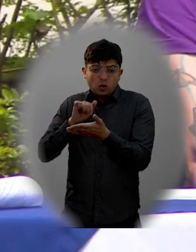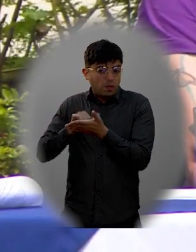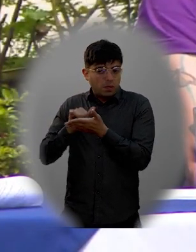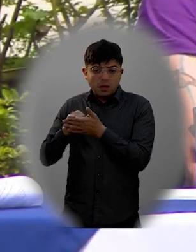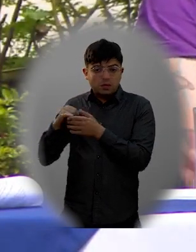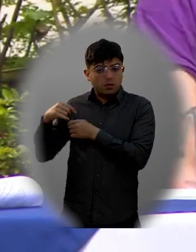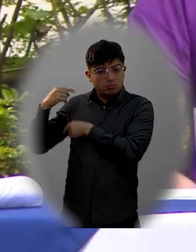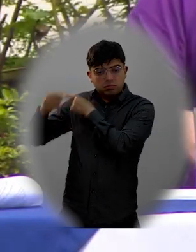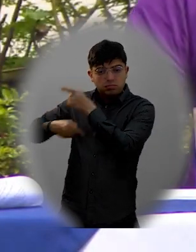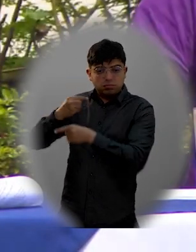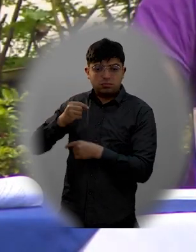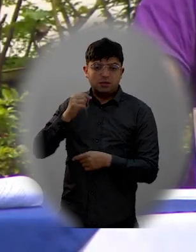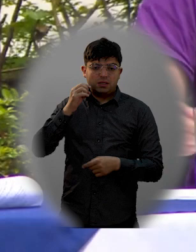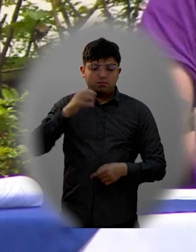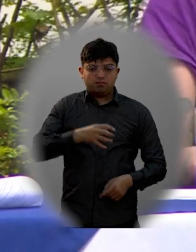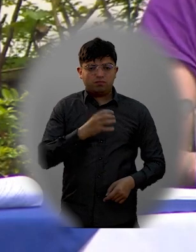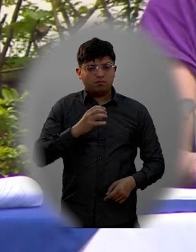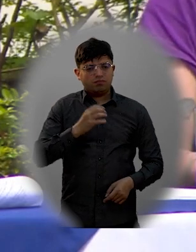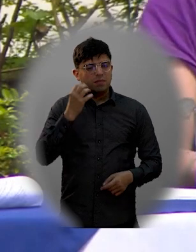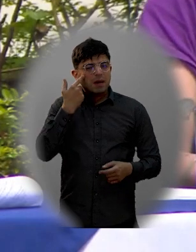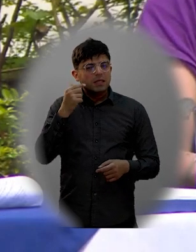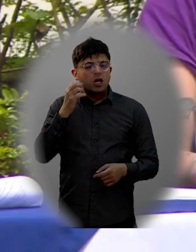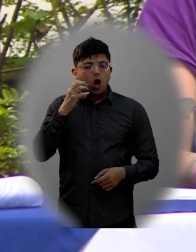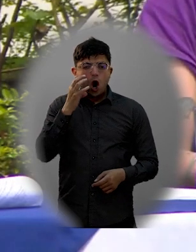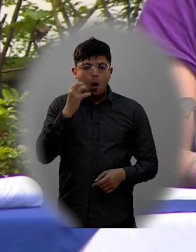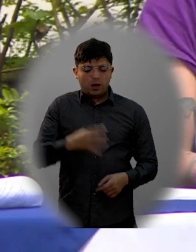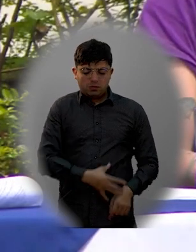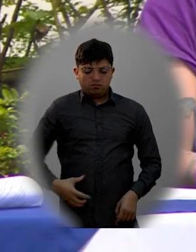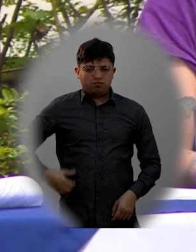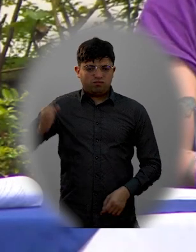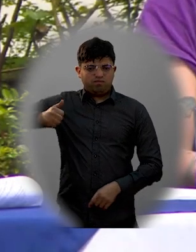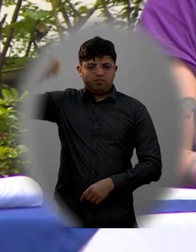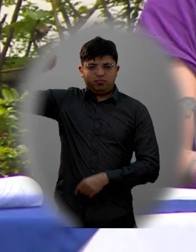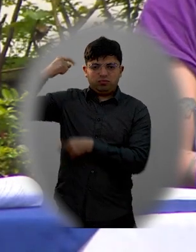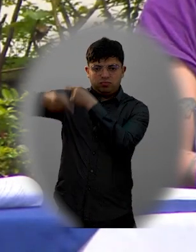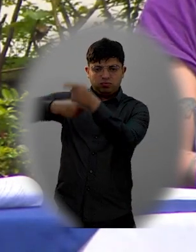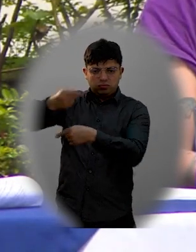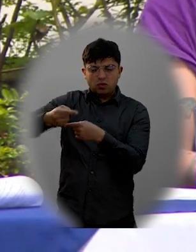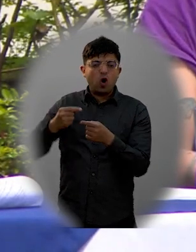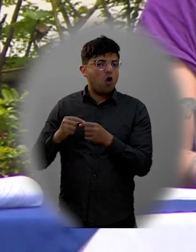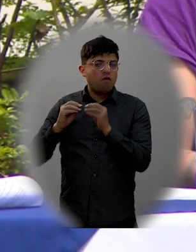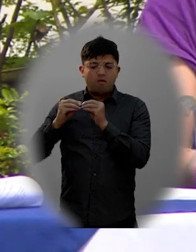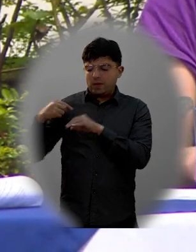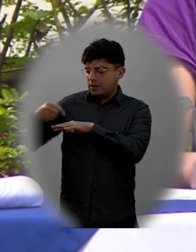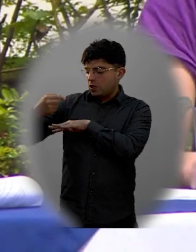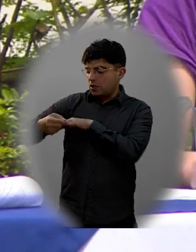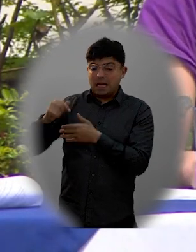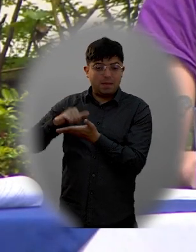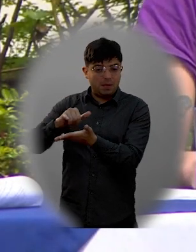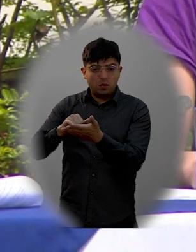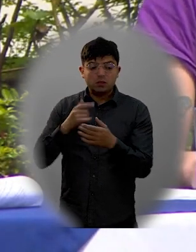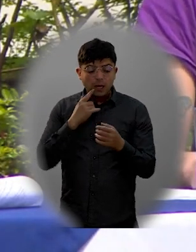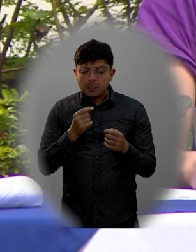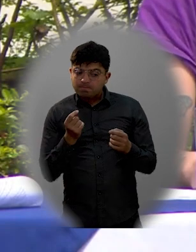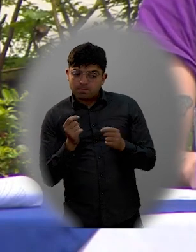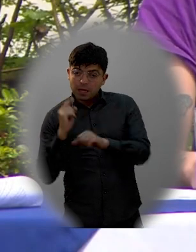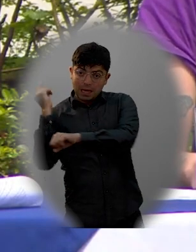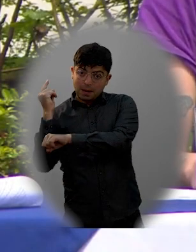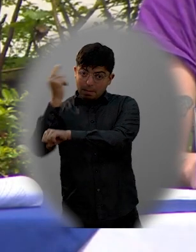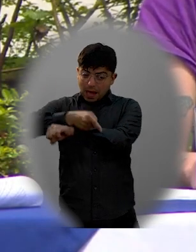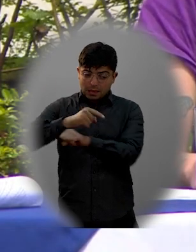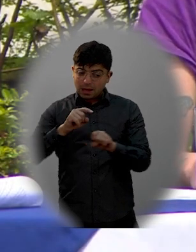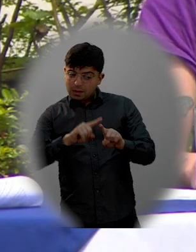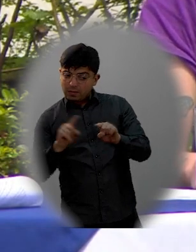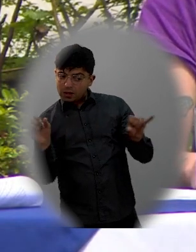punitiva? ¿Vamos a acudir a las formas tradicionales del patriarcado para definir nuestras diferencias?